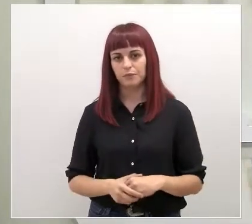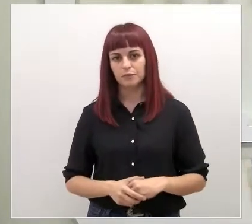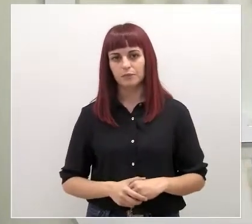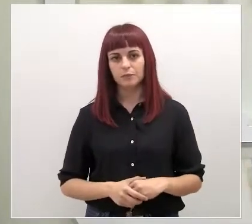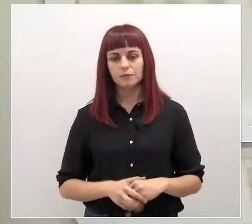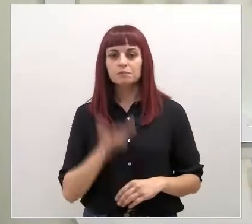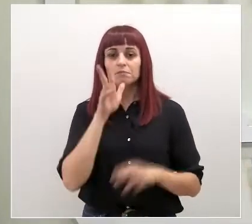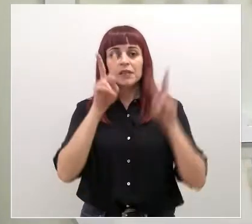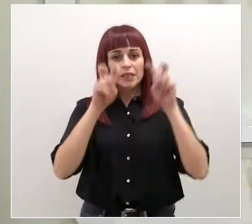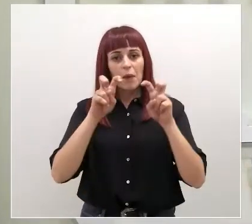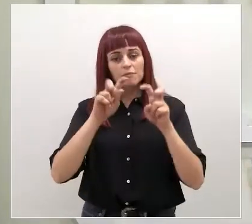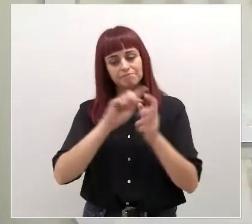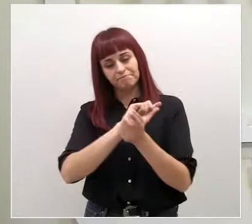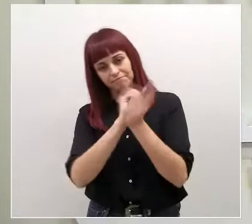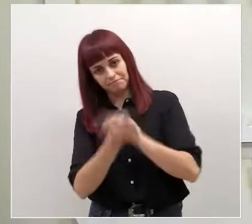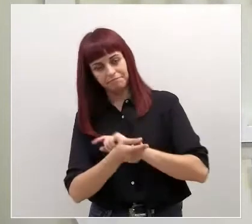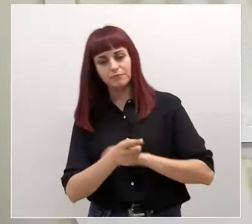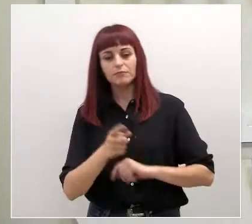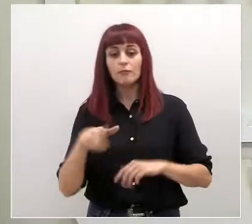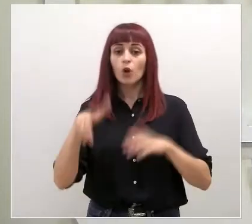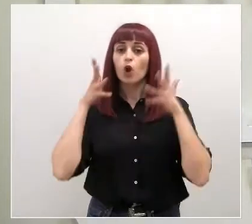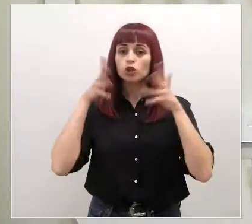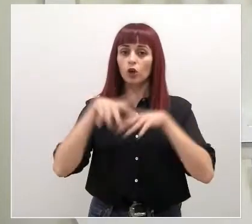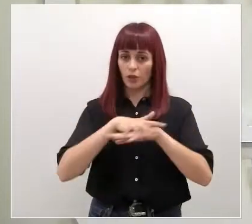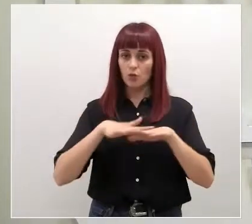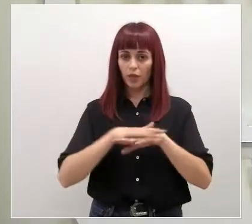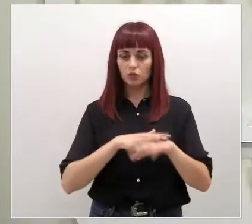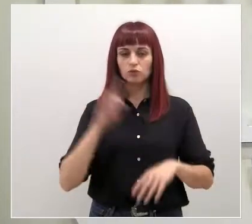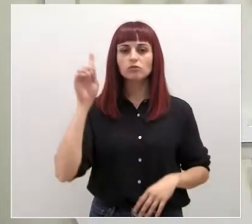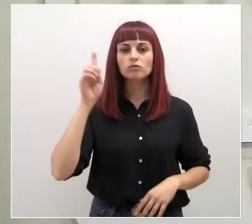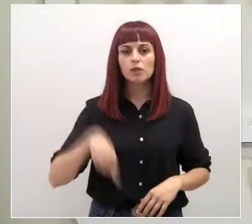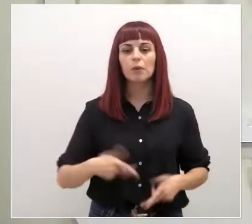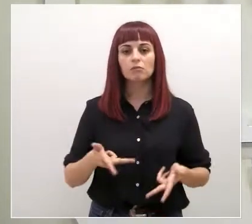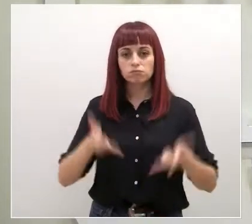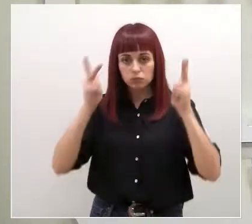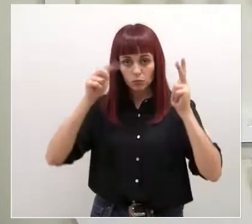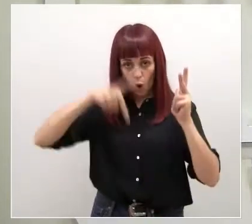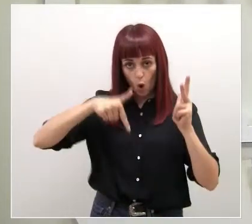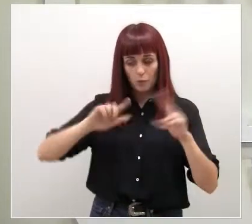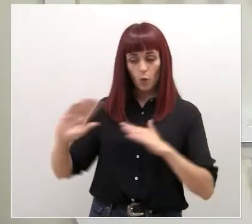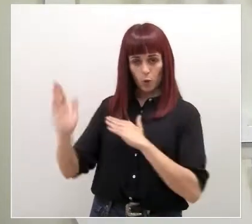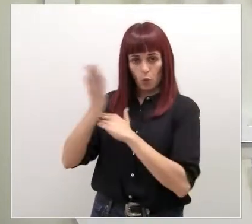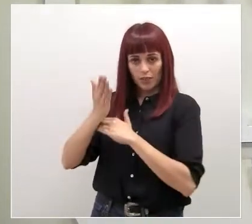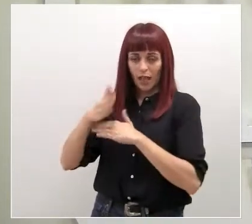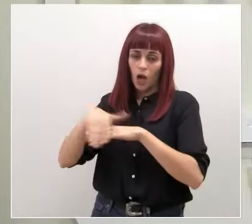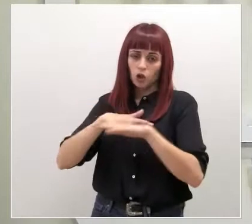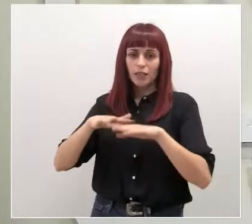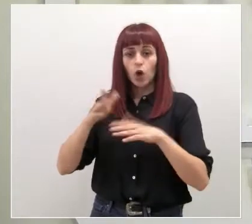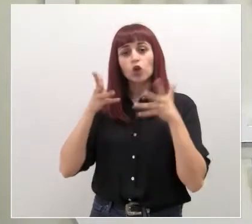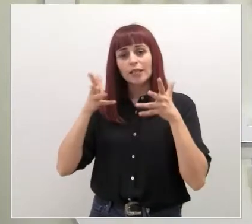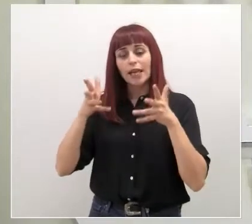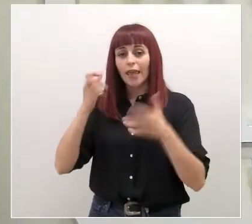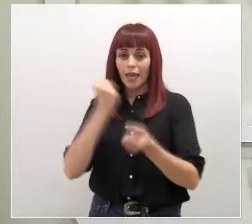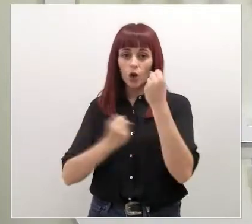Cambiando de asunto, en este Consejo de Gobierno también ha autorizado hoy, a propuesta de la Consejería de Economía, Hacienda y